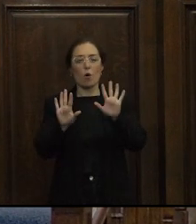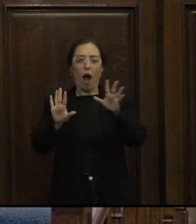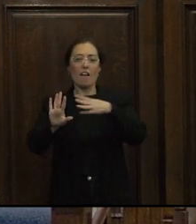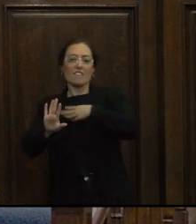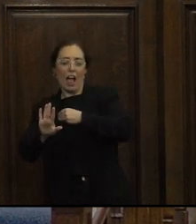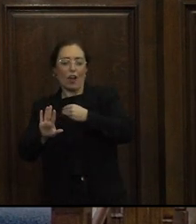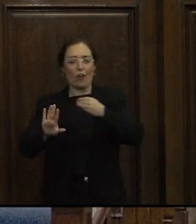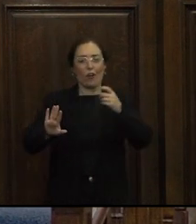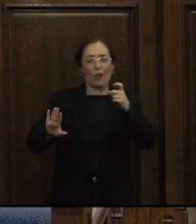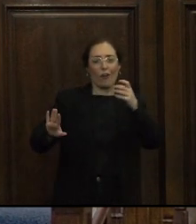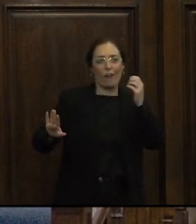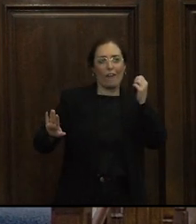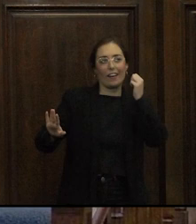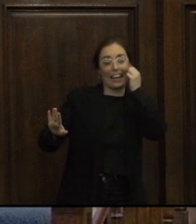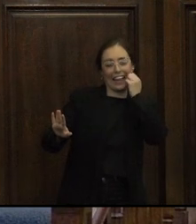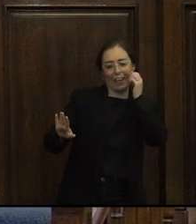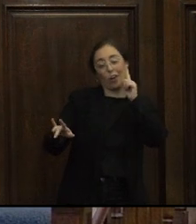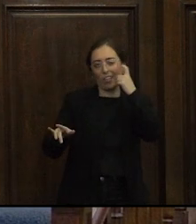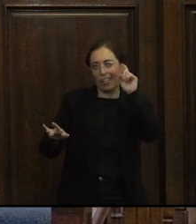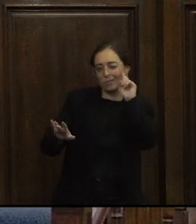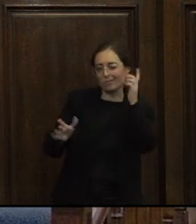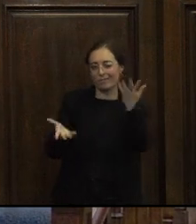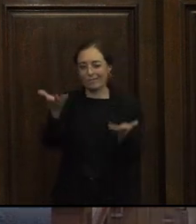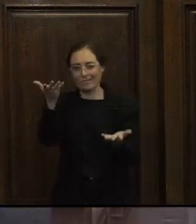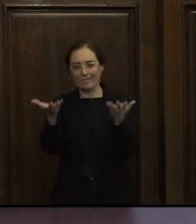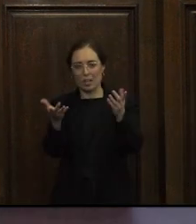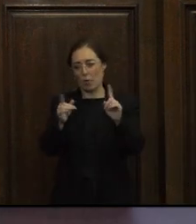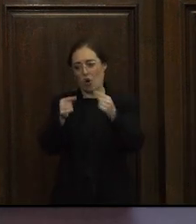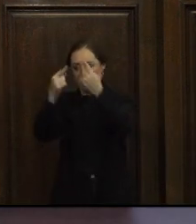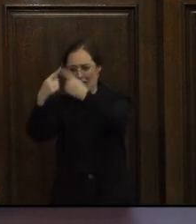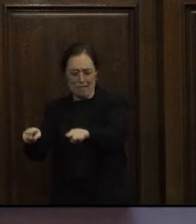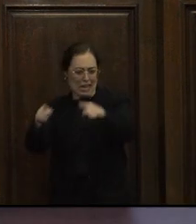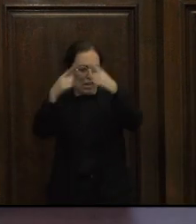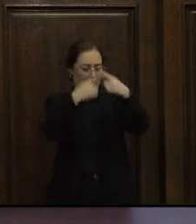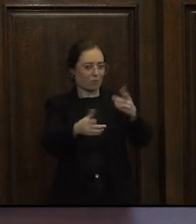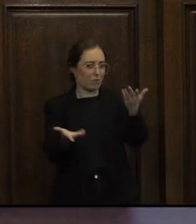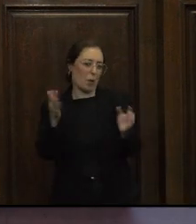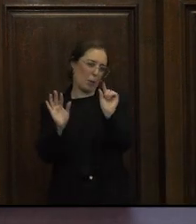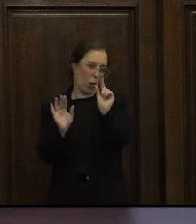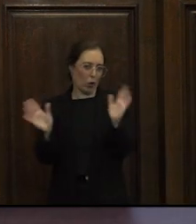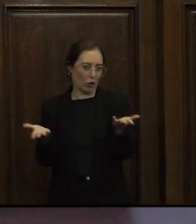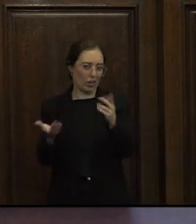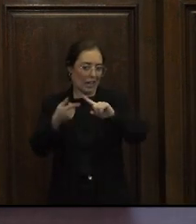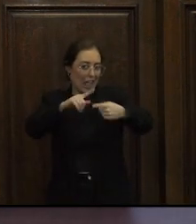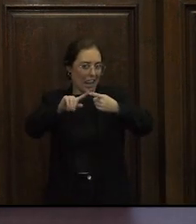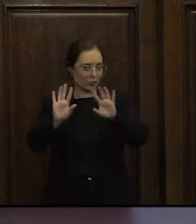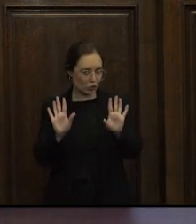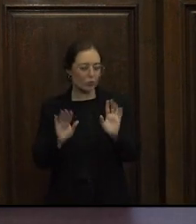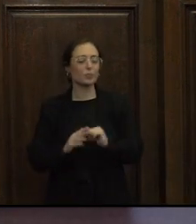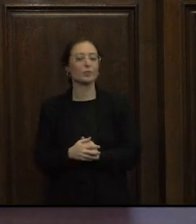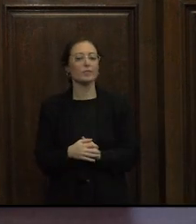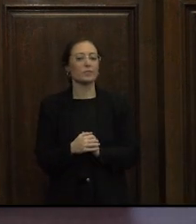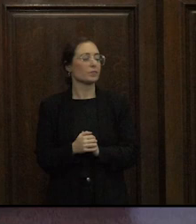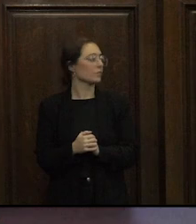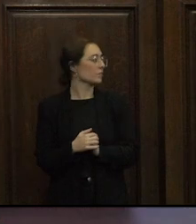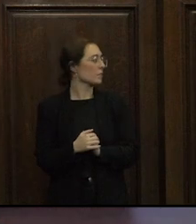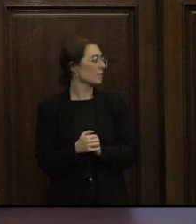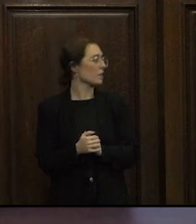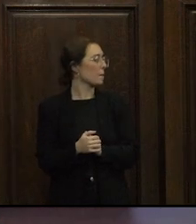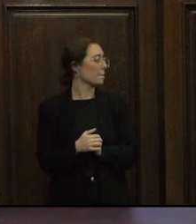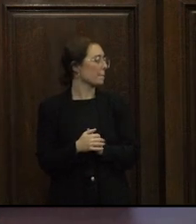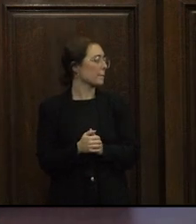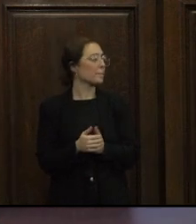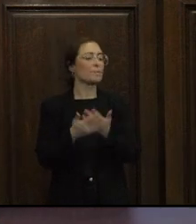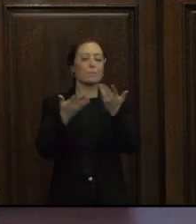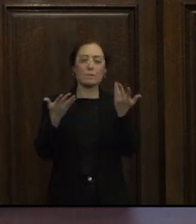o negro. No sé si... Sí, ahora sí. Perdón la extensión. Sí, entonces